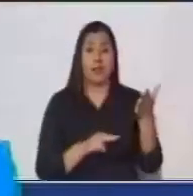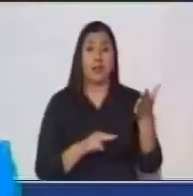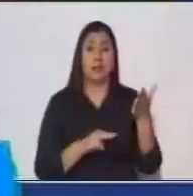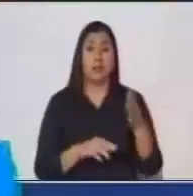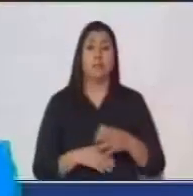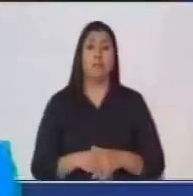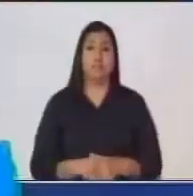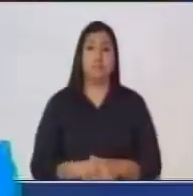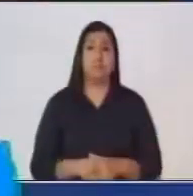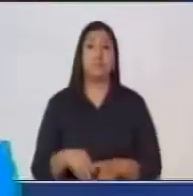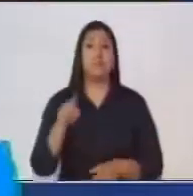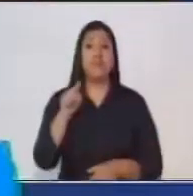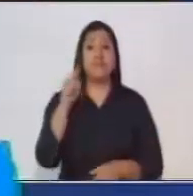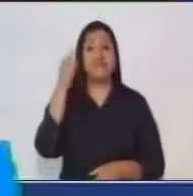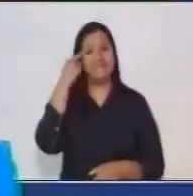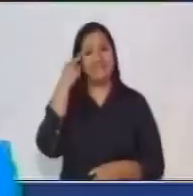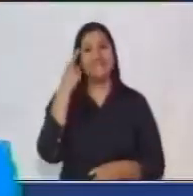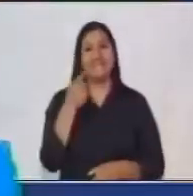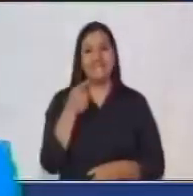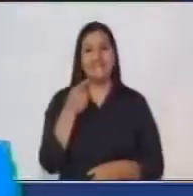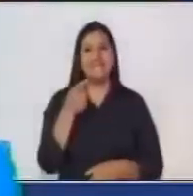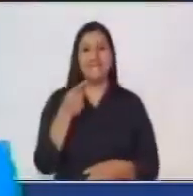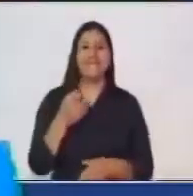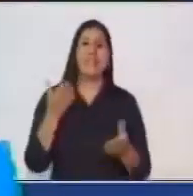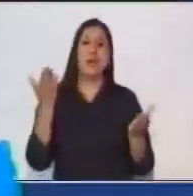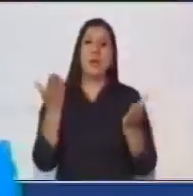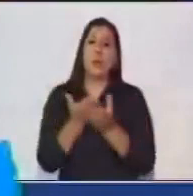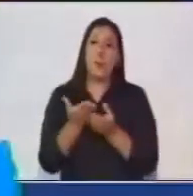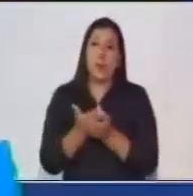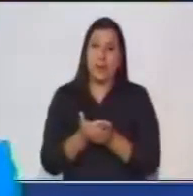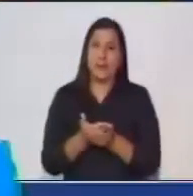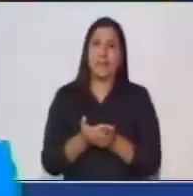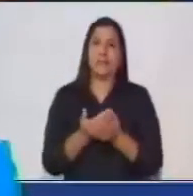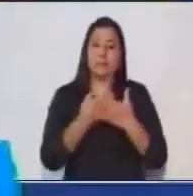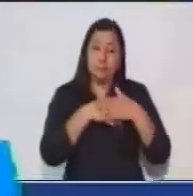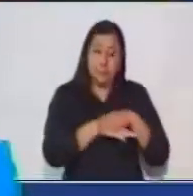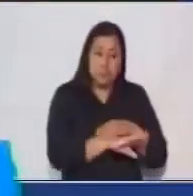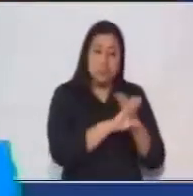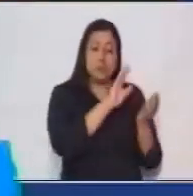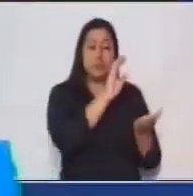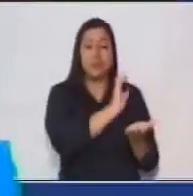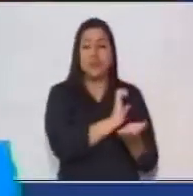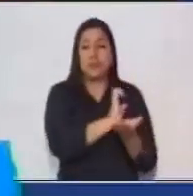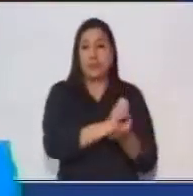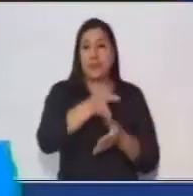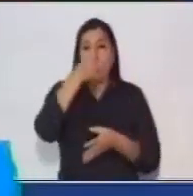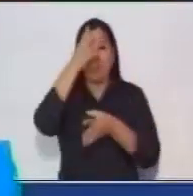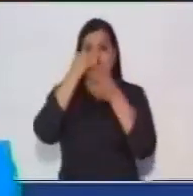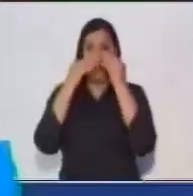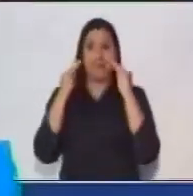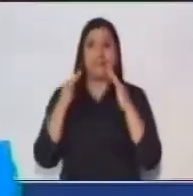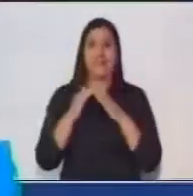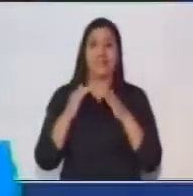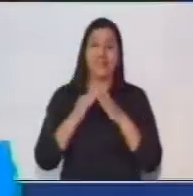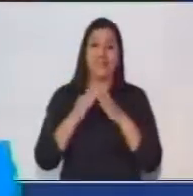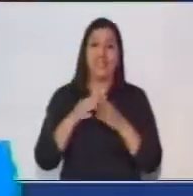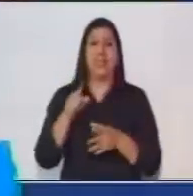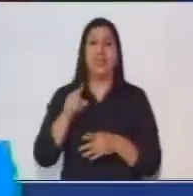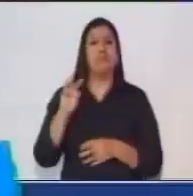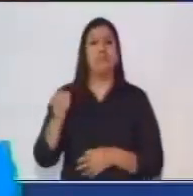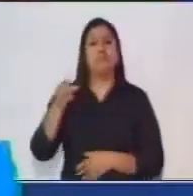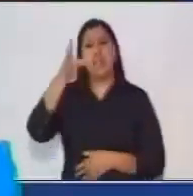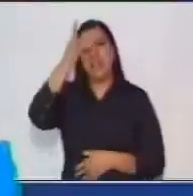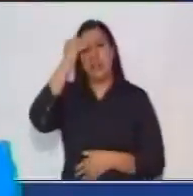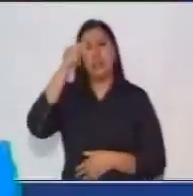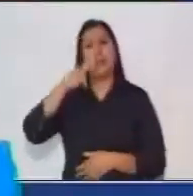bien, ten presente guardar tus trabajos y ejercicios en tu portafolio de Aprendo en Casa. ¿Qué aprendiste